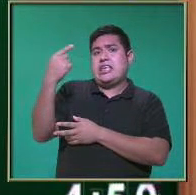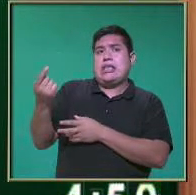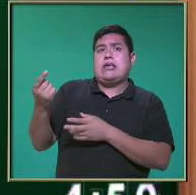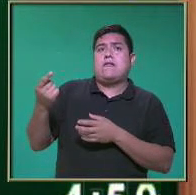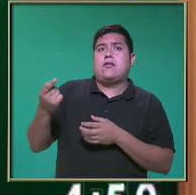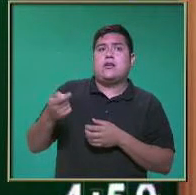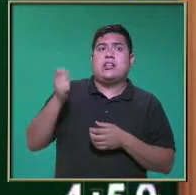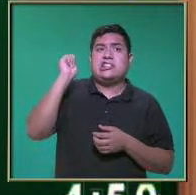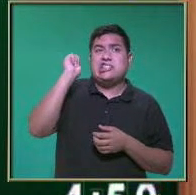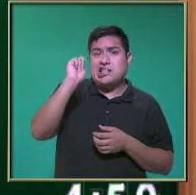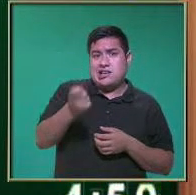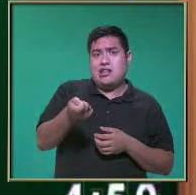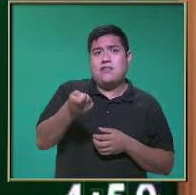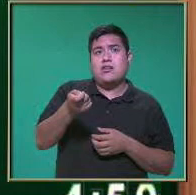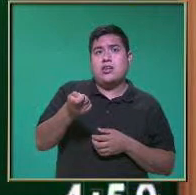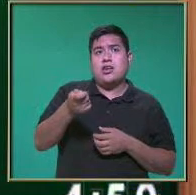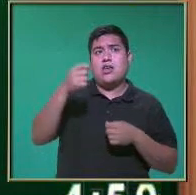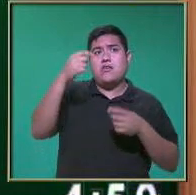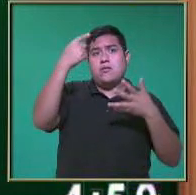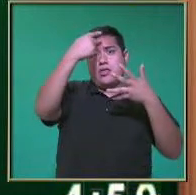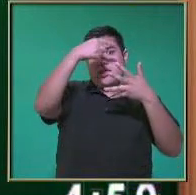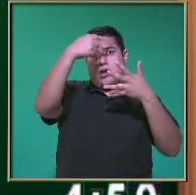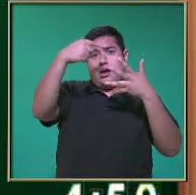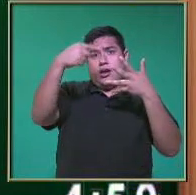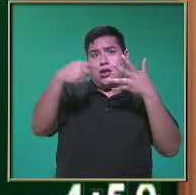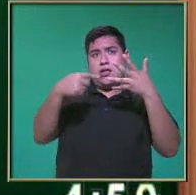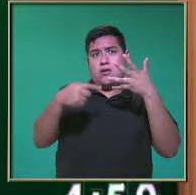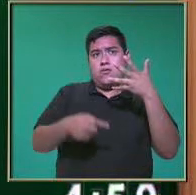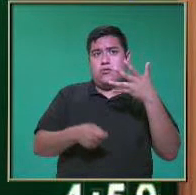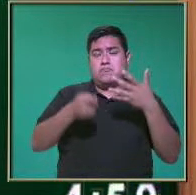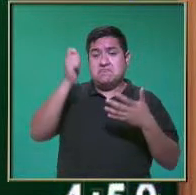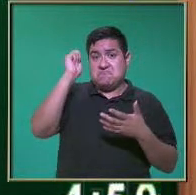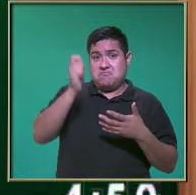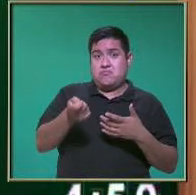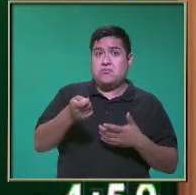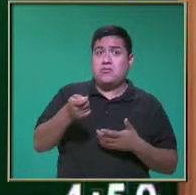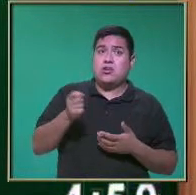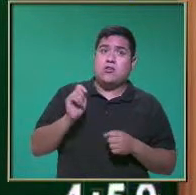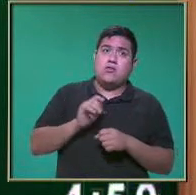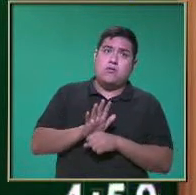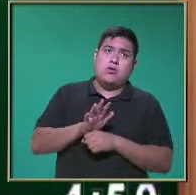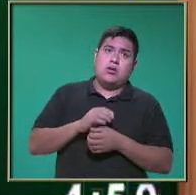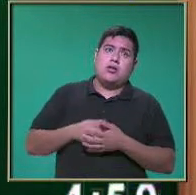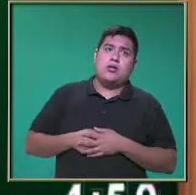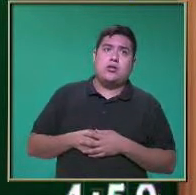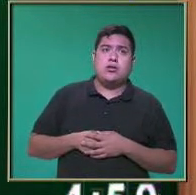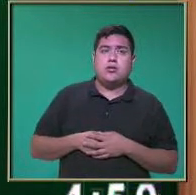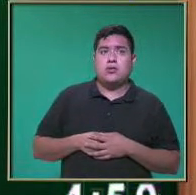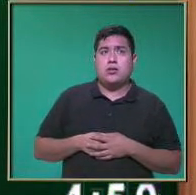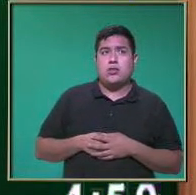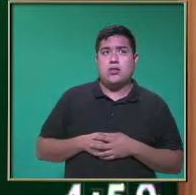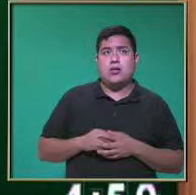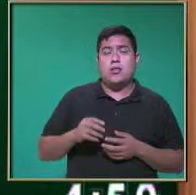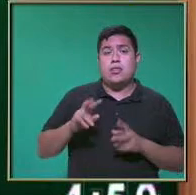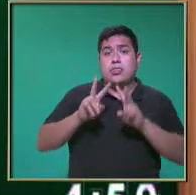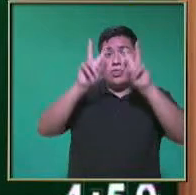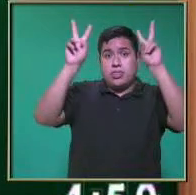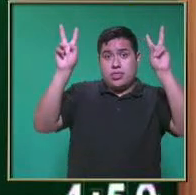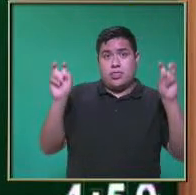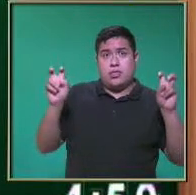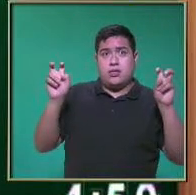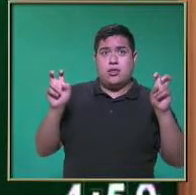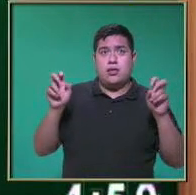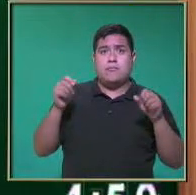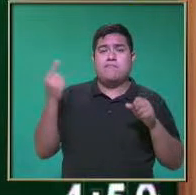cuál es el significado de cada uno de los elementos de una historia. First we have the topic. Tenemos el tema.